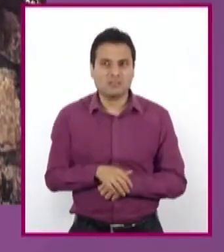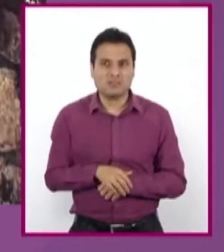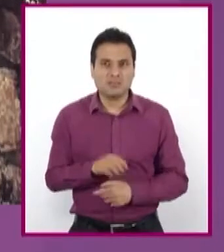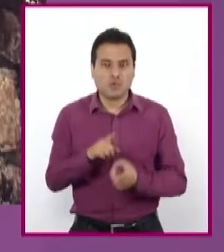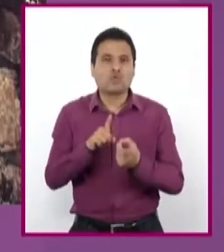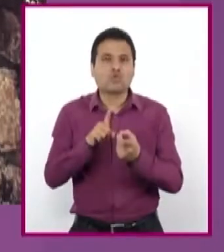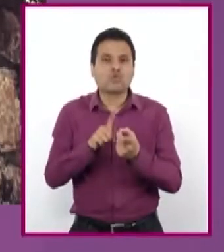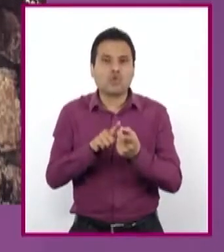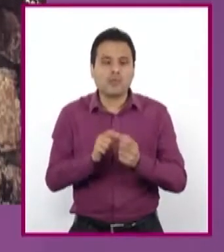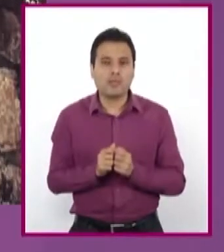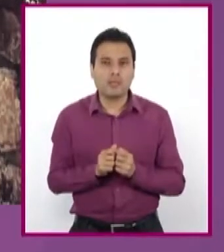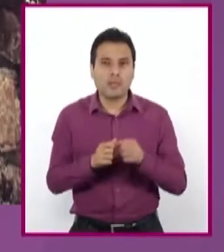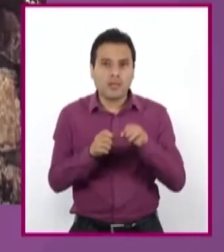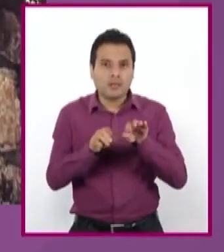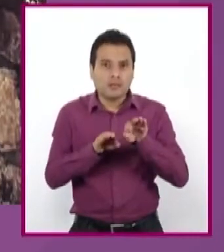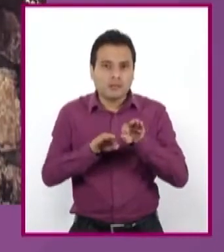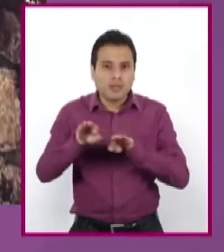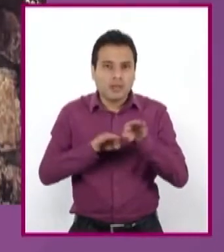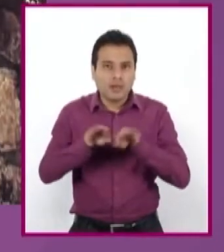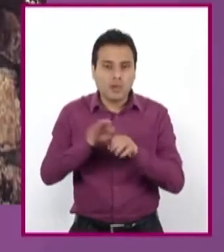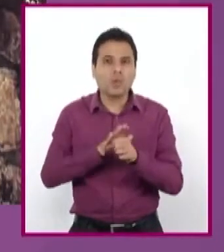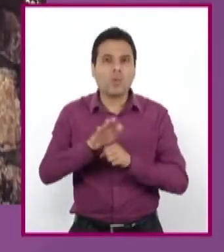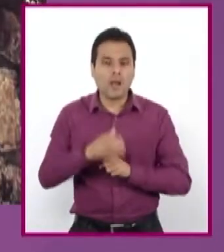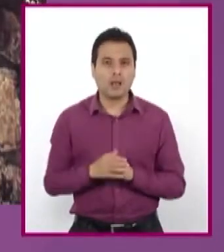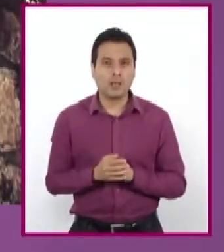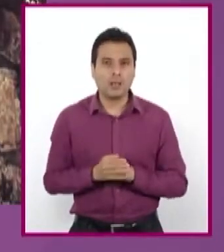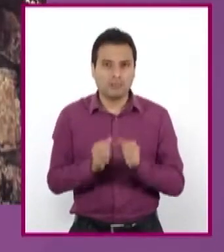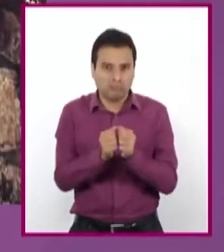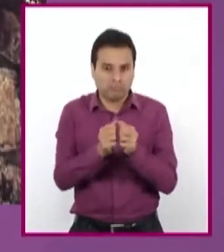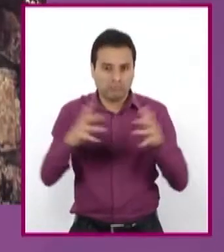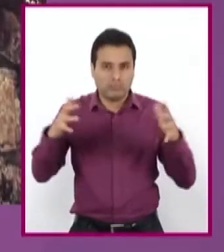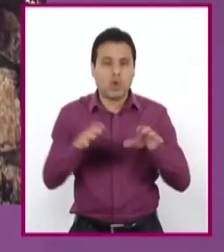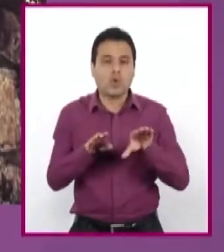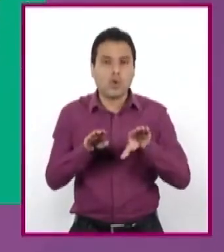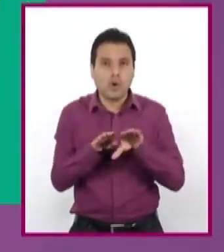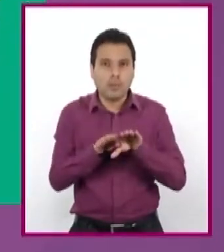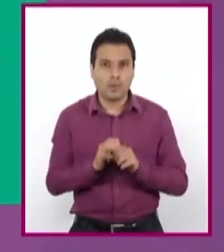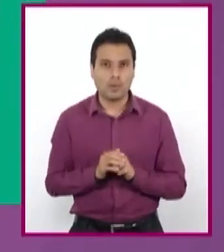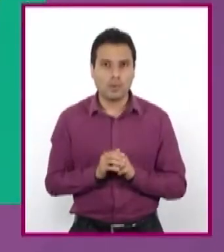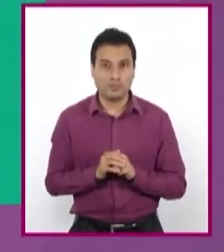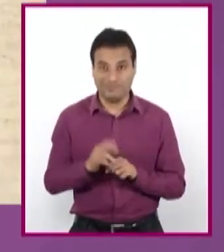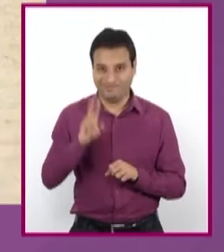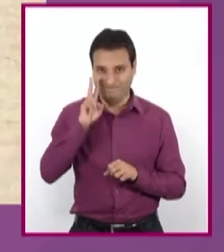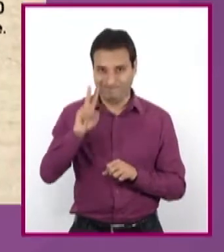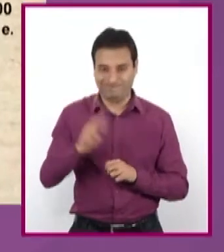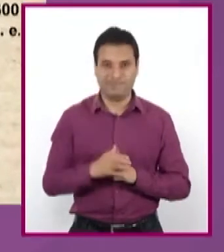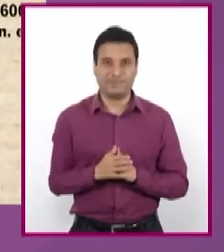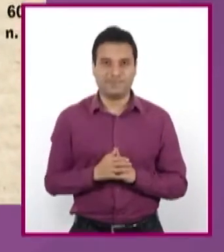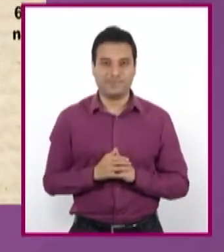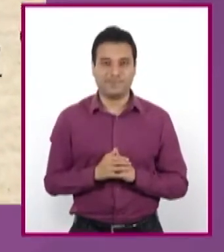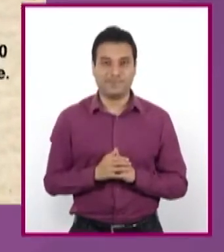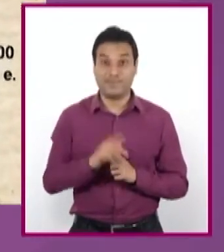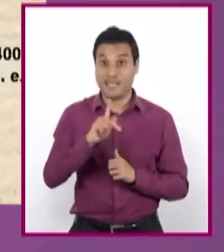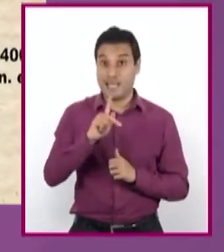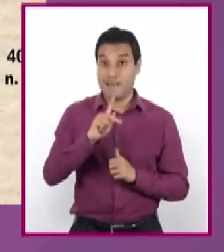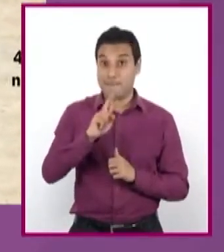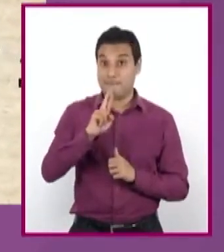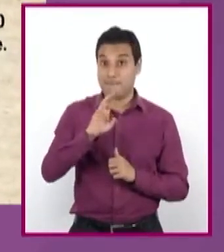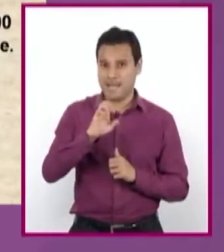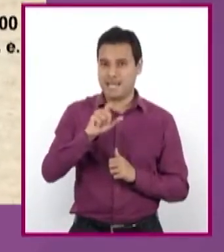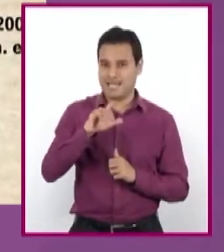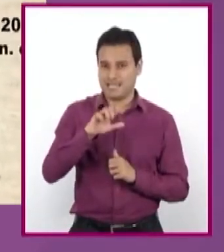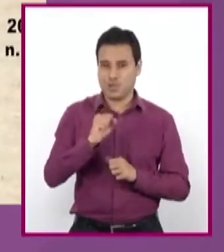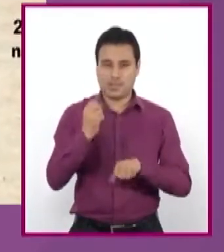¿Qué actividades ejercieron para lograr su desarrollo? Veámoslo. En el periodo preclásico